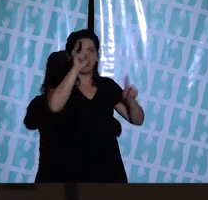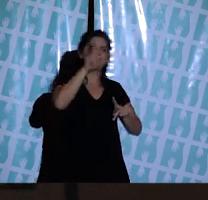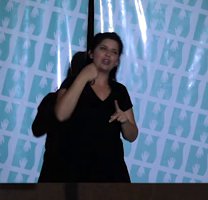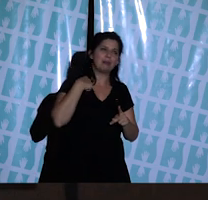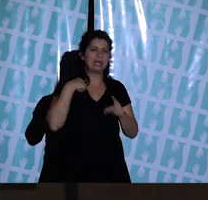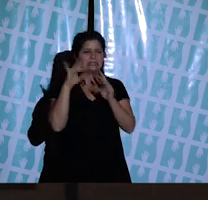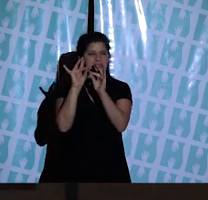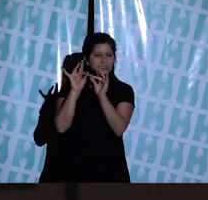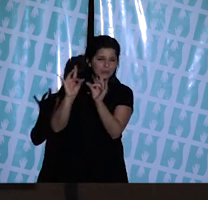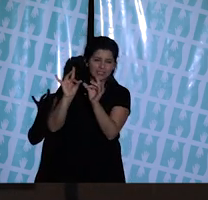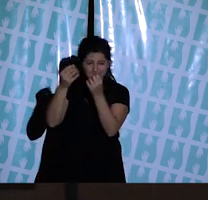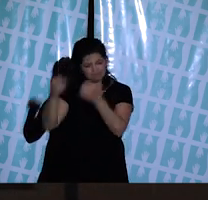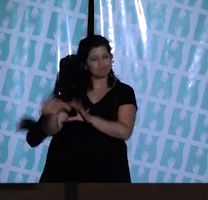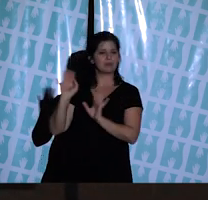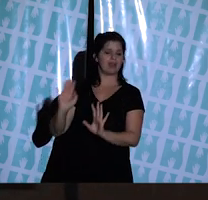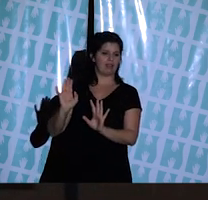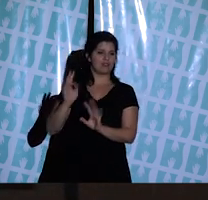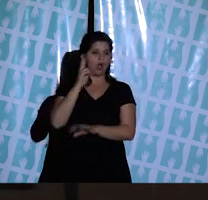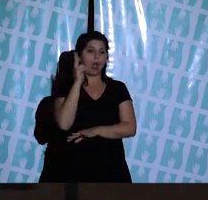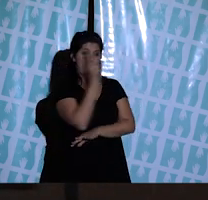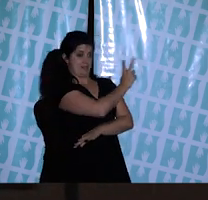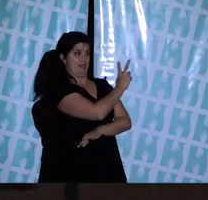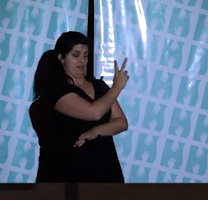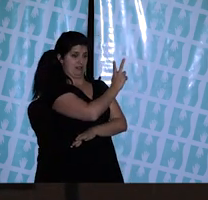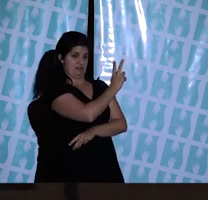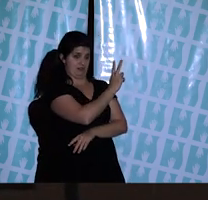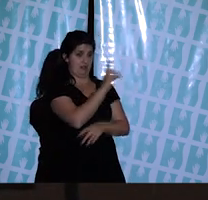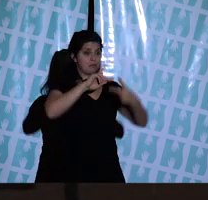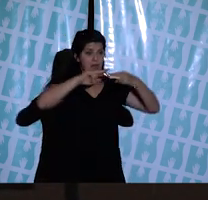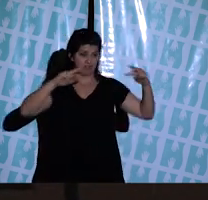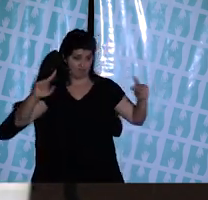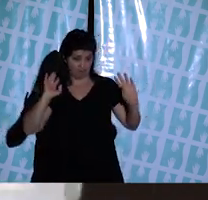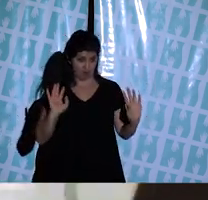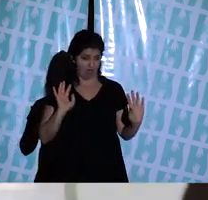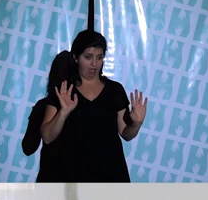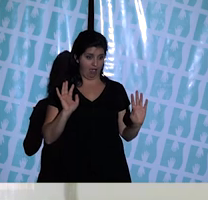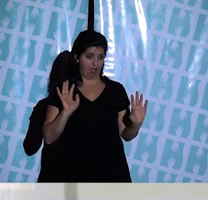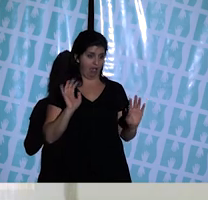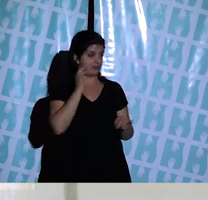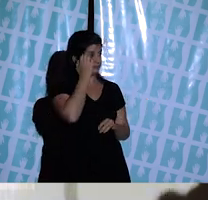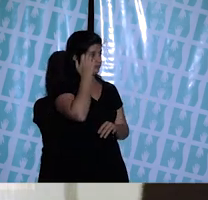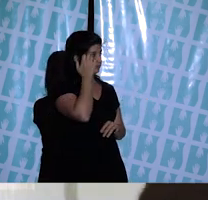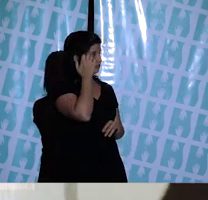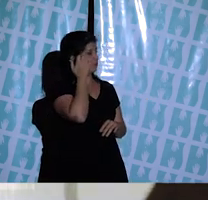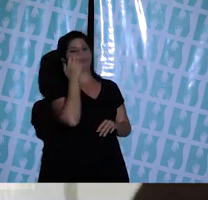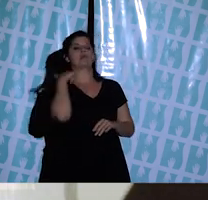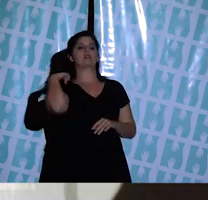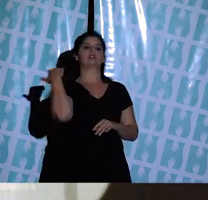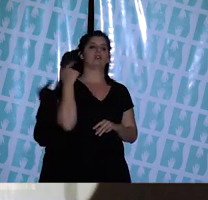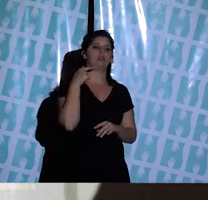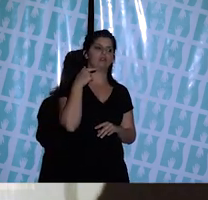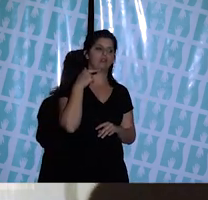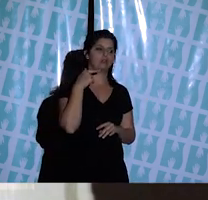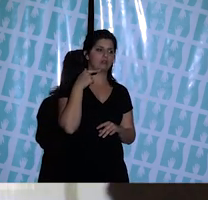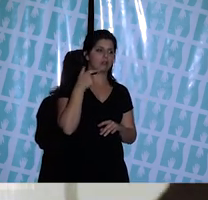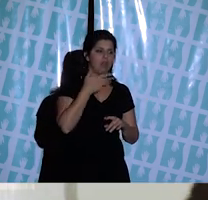sutilezas, ¿no? Yo les pido que veamos la metáfora, pero no crean que no hay sutilezas. Pero esto tiene que ver con una herida, ¿no?